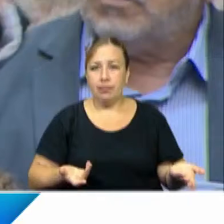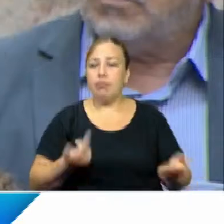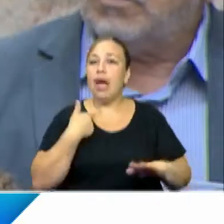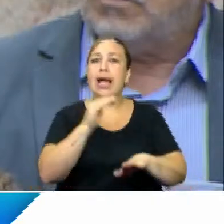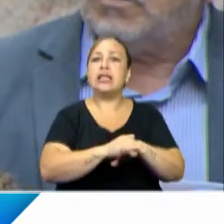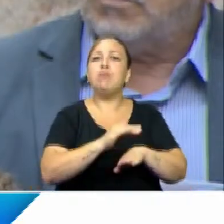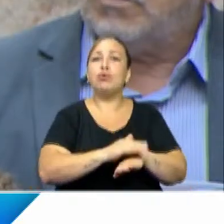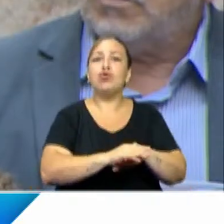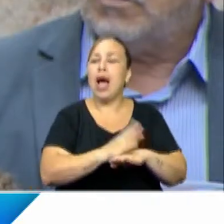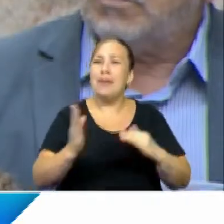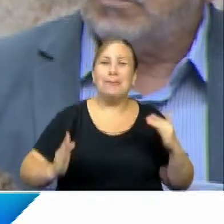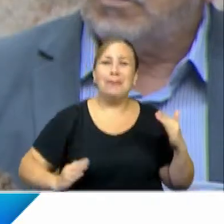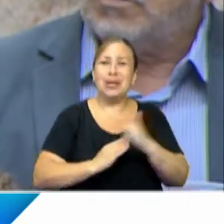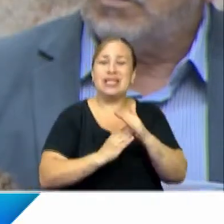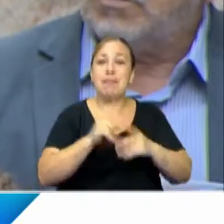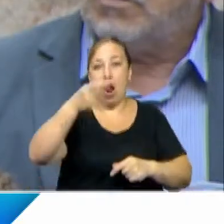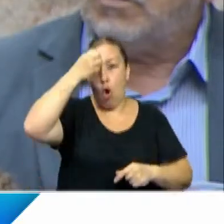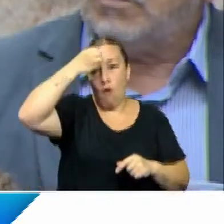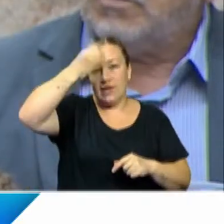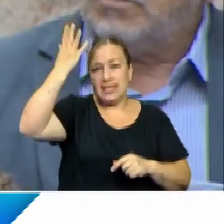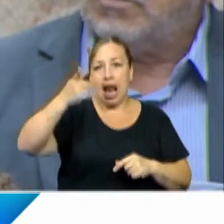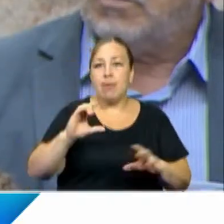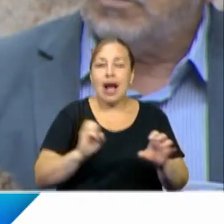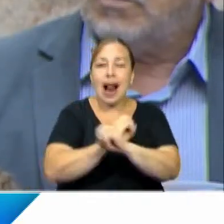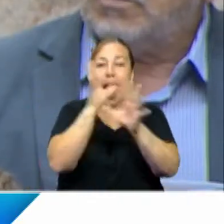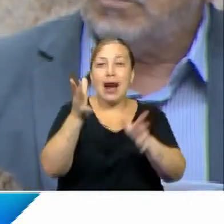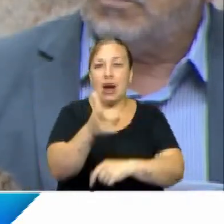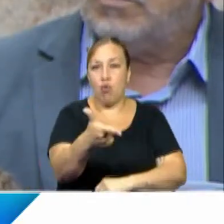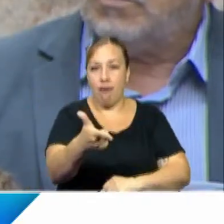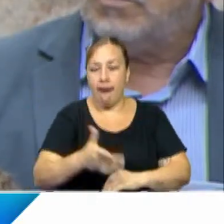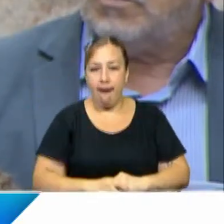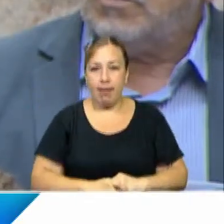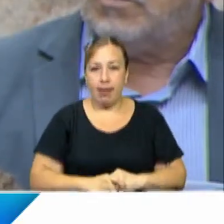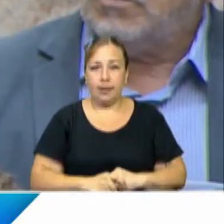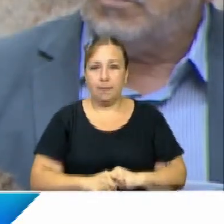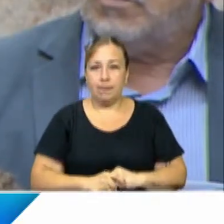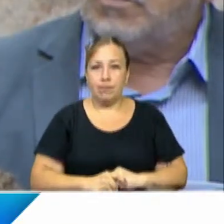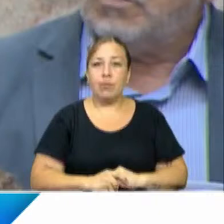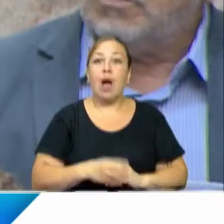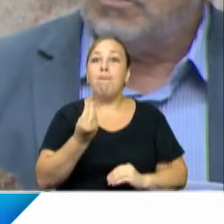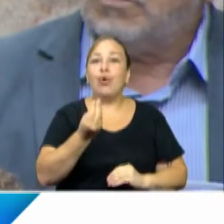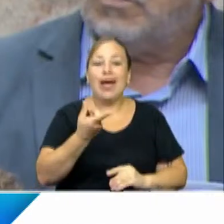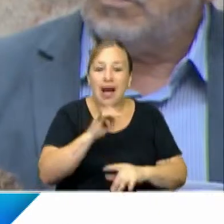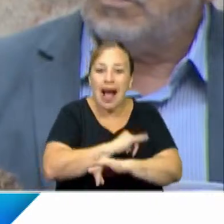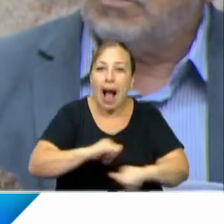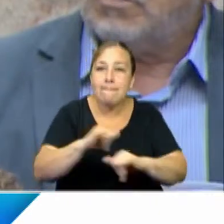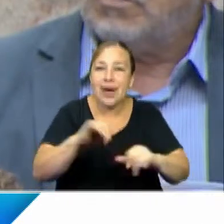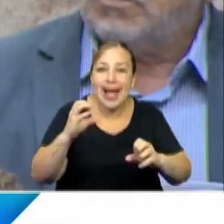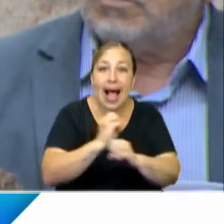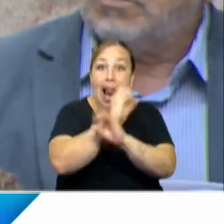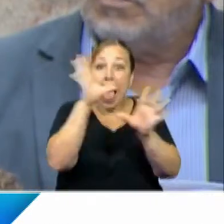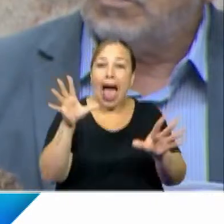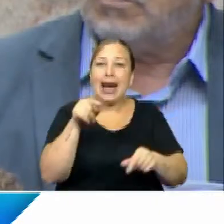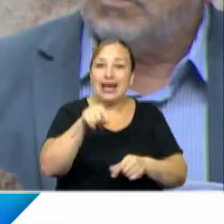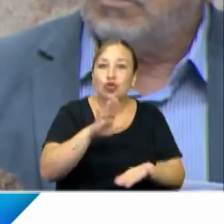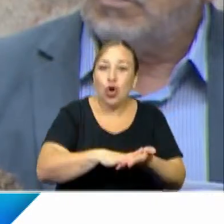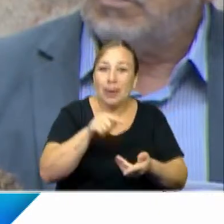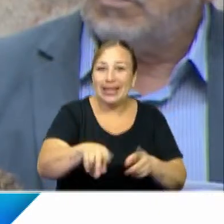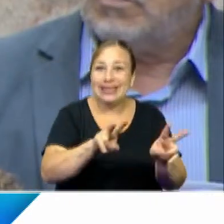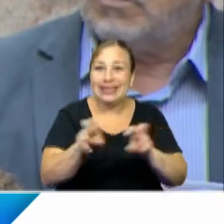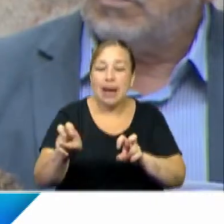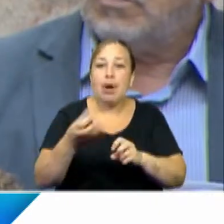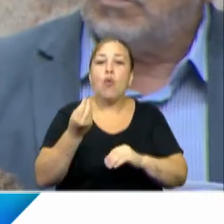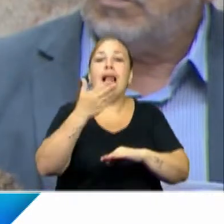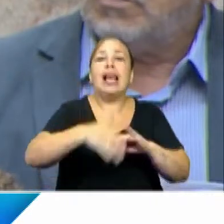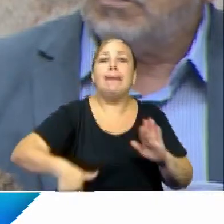responsable principalmente al oficialismo que no aclaran esto. Porque no hay una campaña clara de esclarecimiento respecto a las